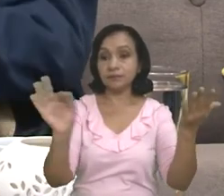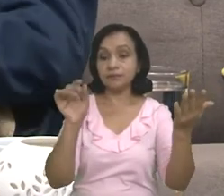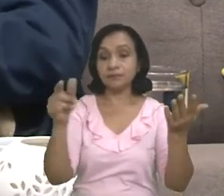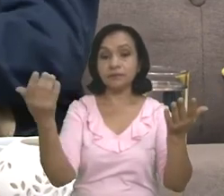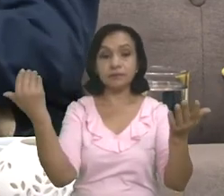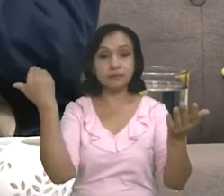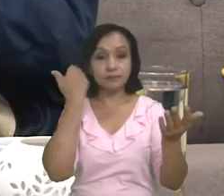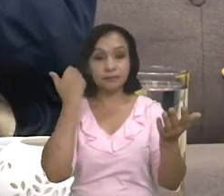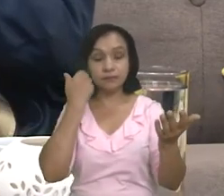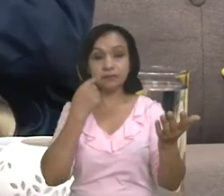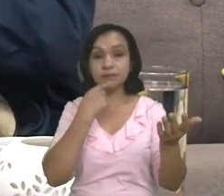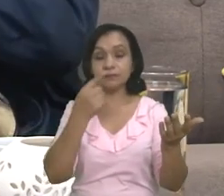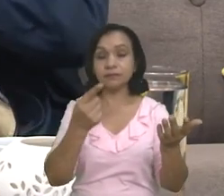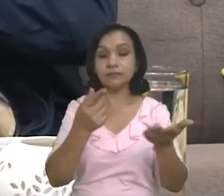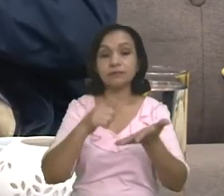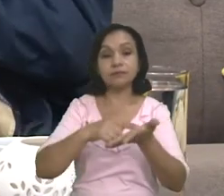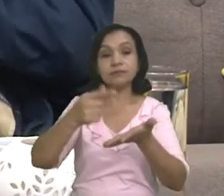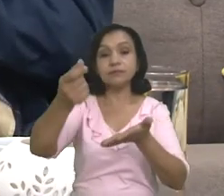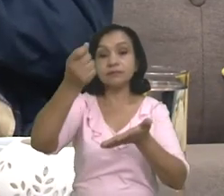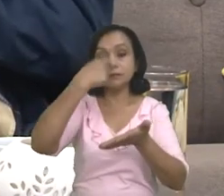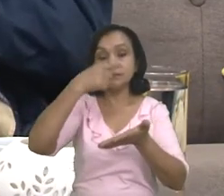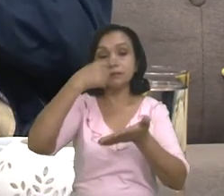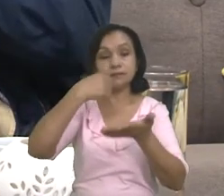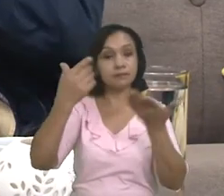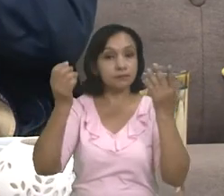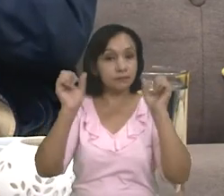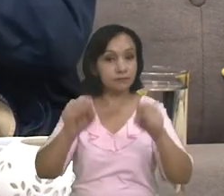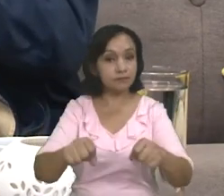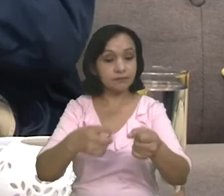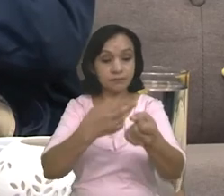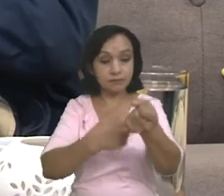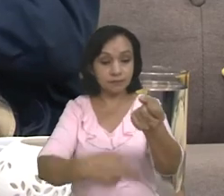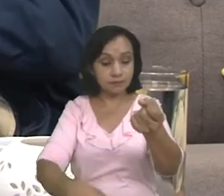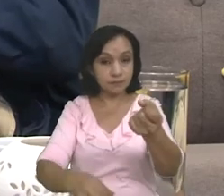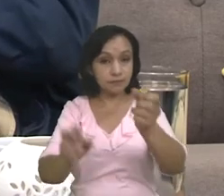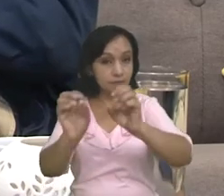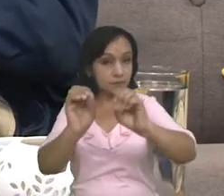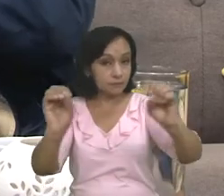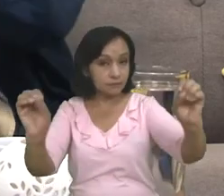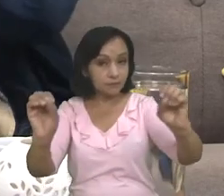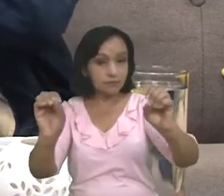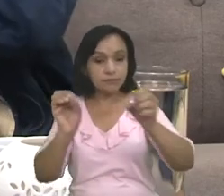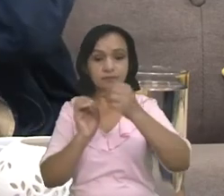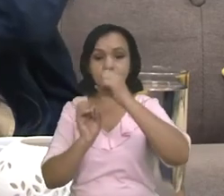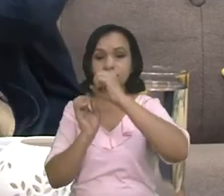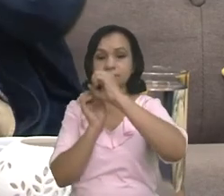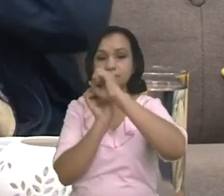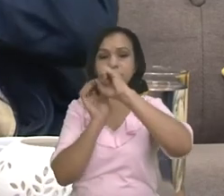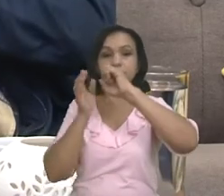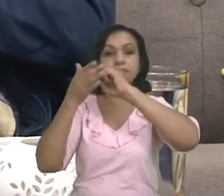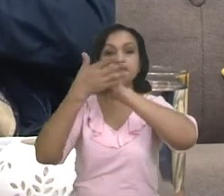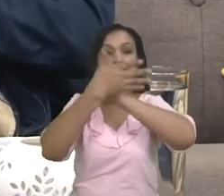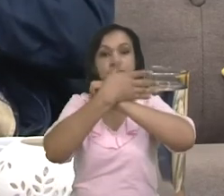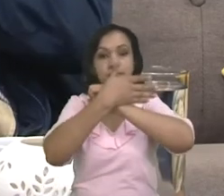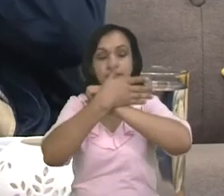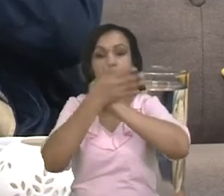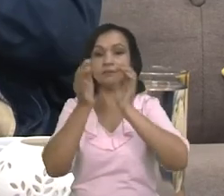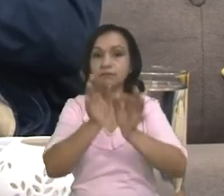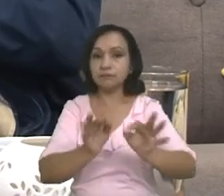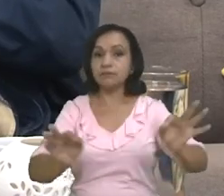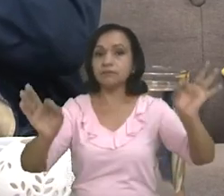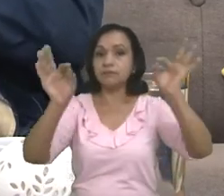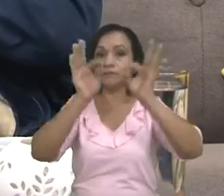se les indique se le da tratamiento se le toma la muerte si nada tiene que ver con el coronavirus es importante que vaya a la unidad de salud